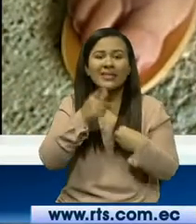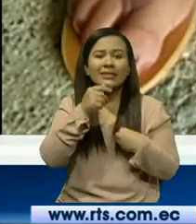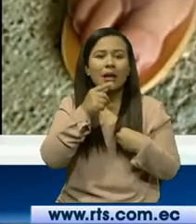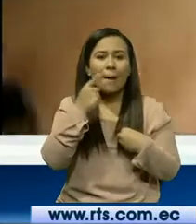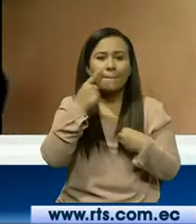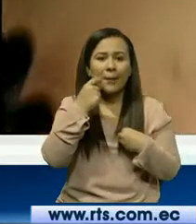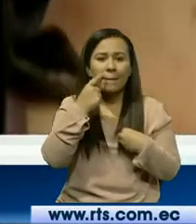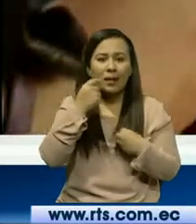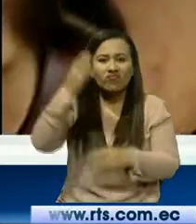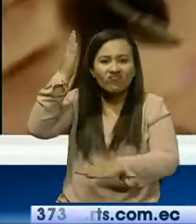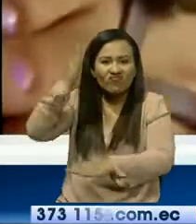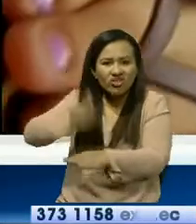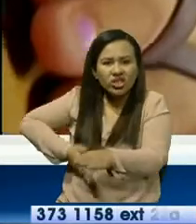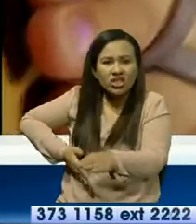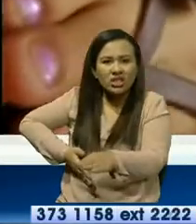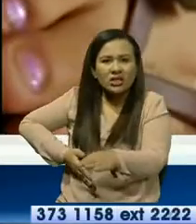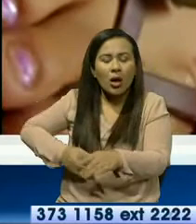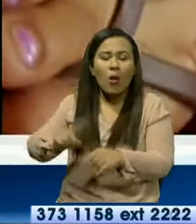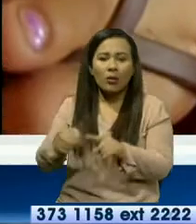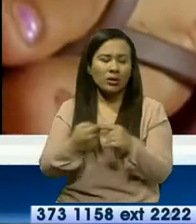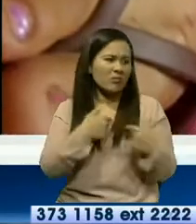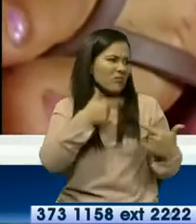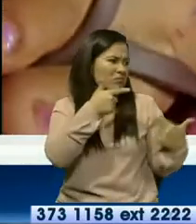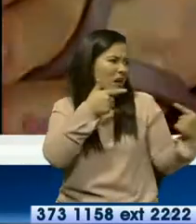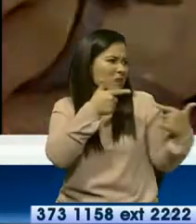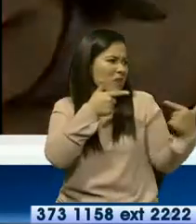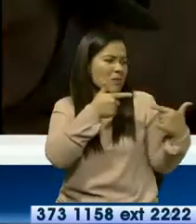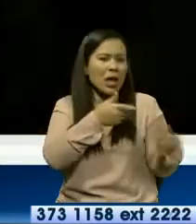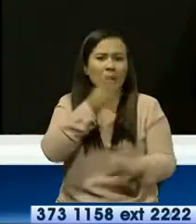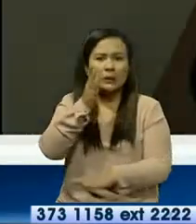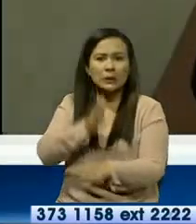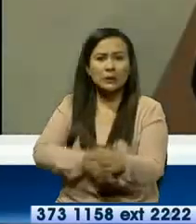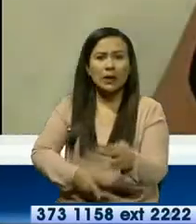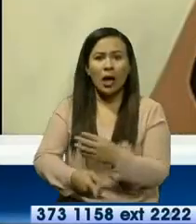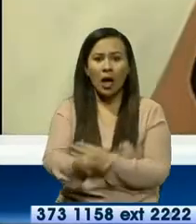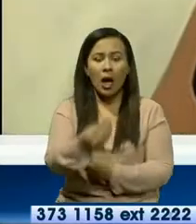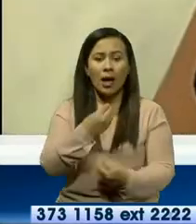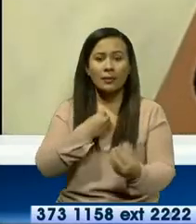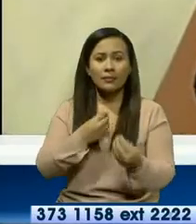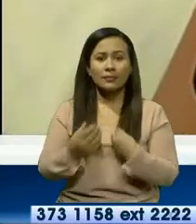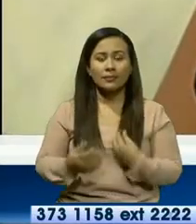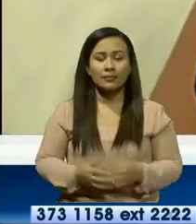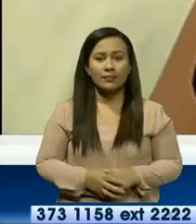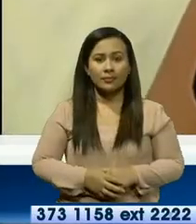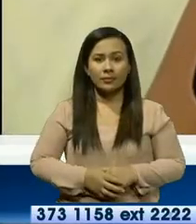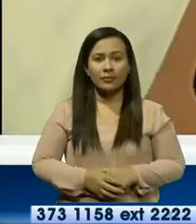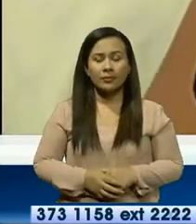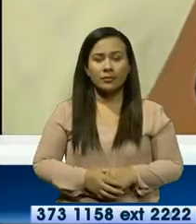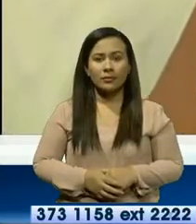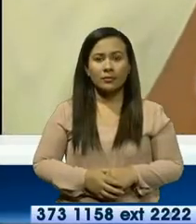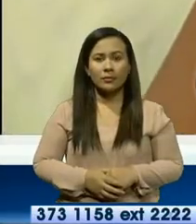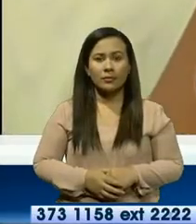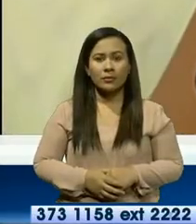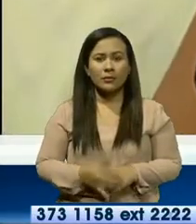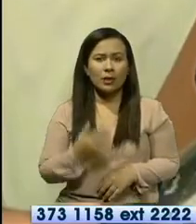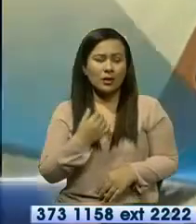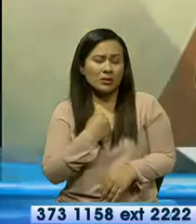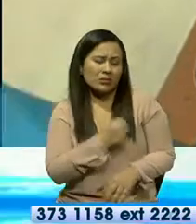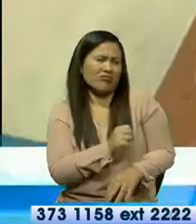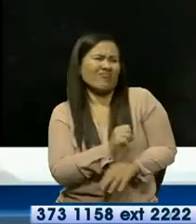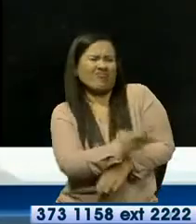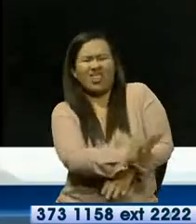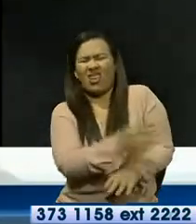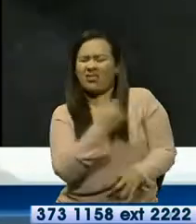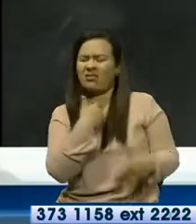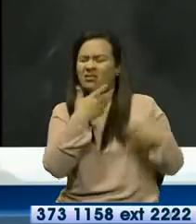con un machete luego de una discusión en la sala de la vivienda. Yo no me le dejé, yo le iba al pie a la letra.